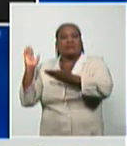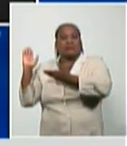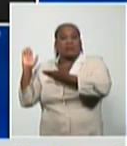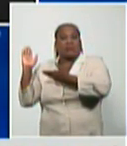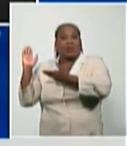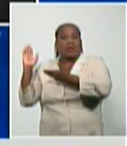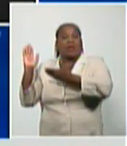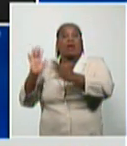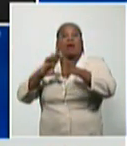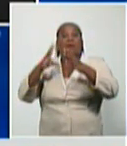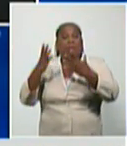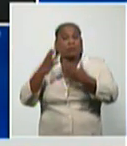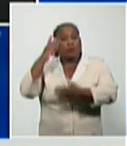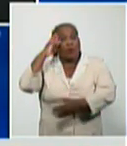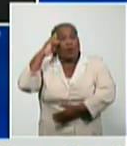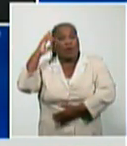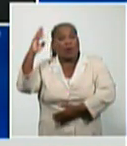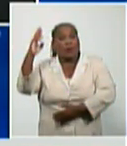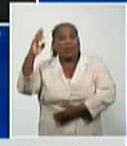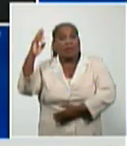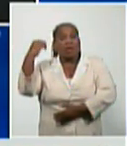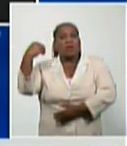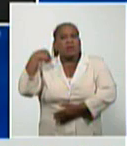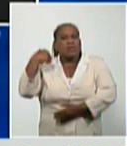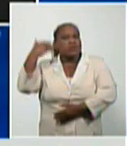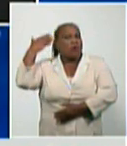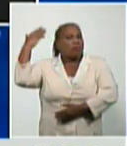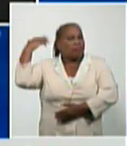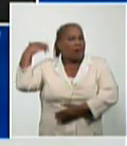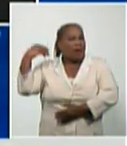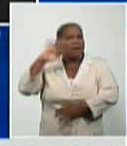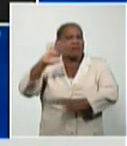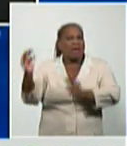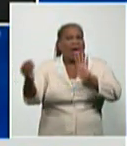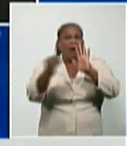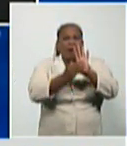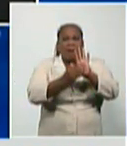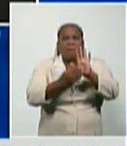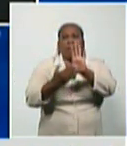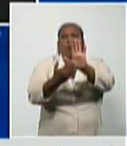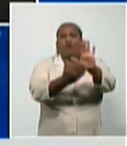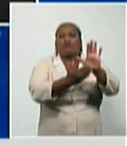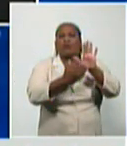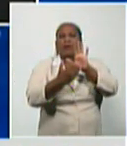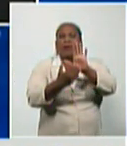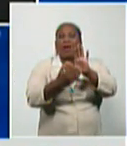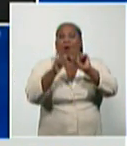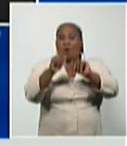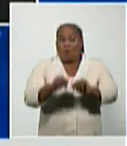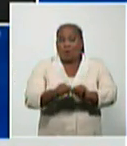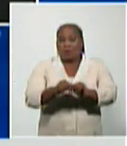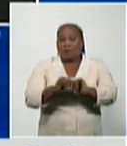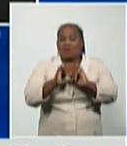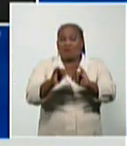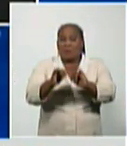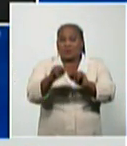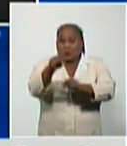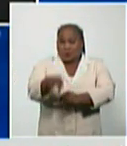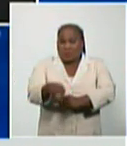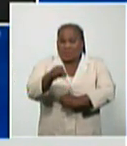nos recordemos, yo he puesto esta pantalla en otras ocasiones, pero cuando yo la actualizaba hoy, la cifra va